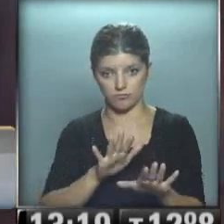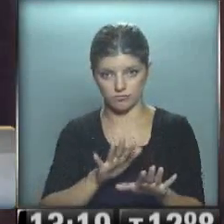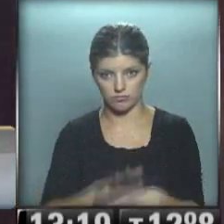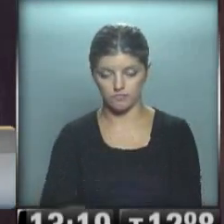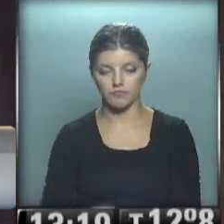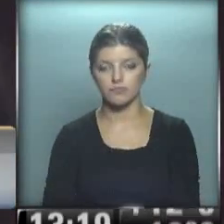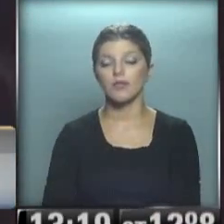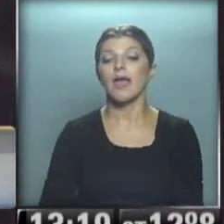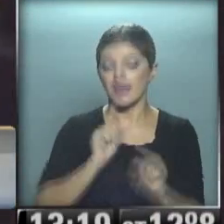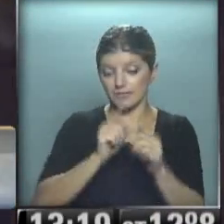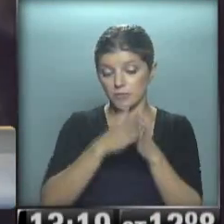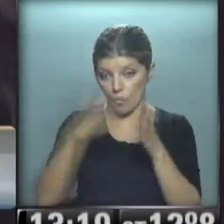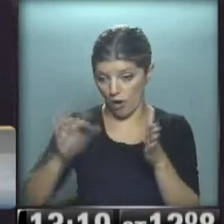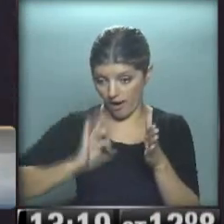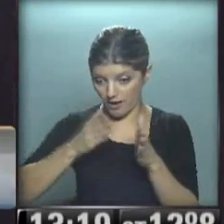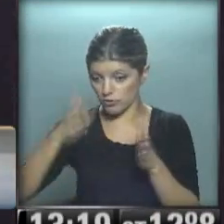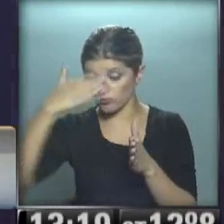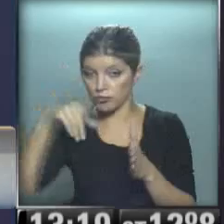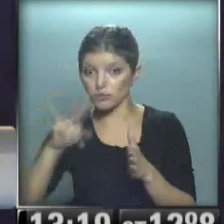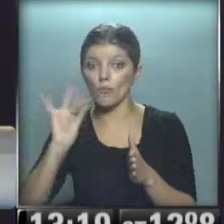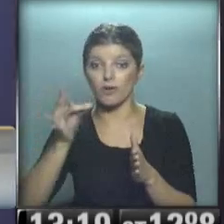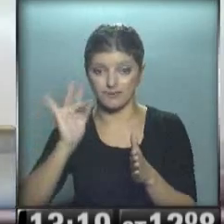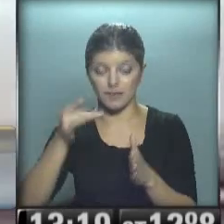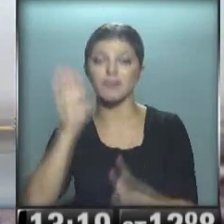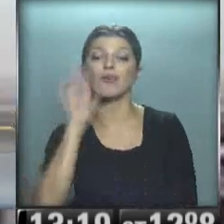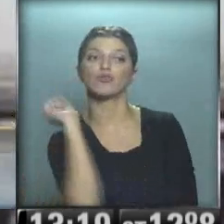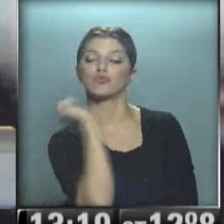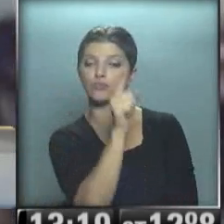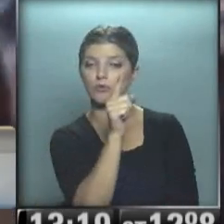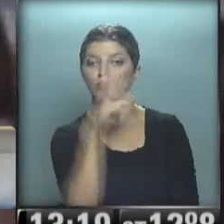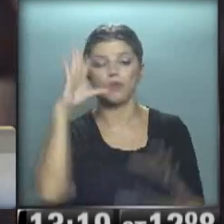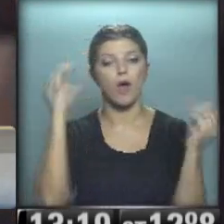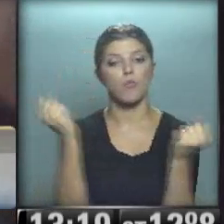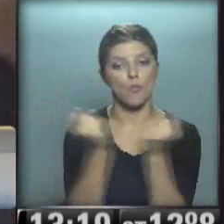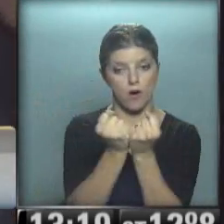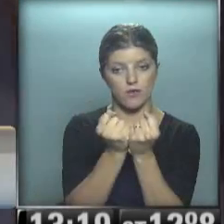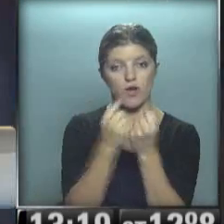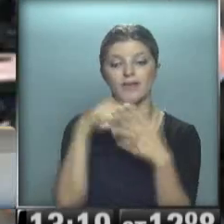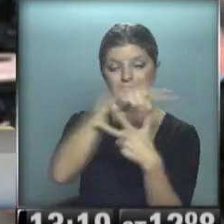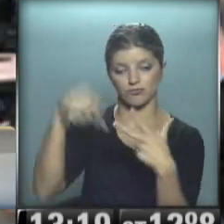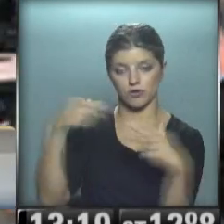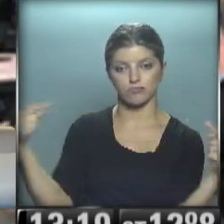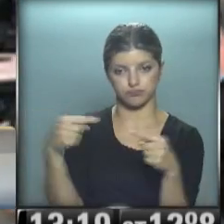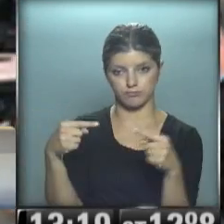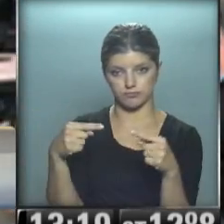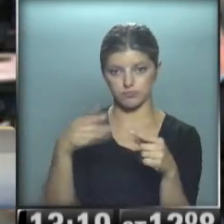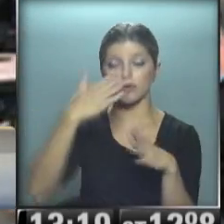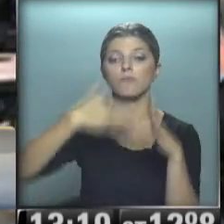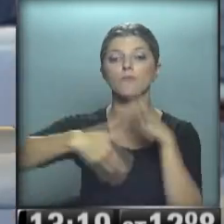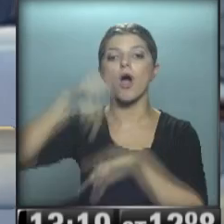A finales de ese año, en Dayton, Estados Unidos, un pacto entre las partes enfrentadas configuró la